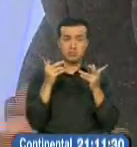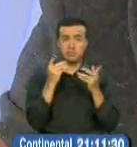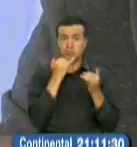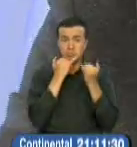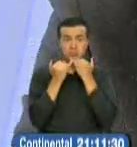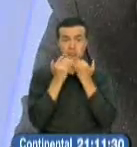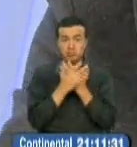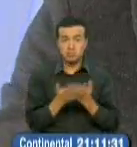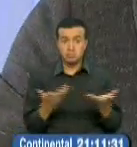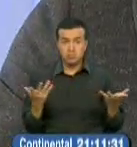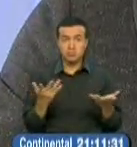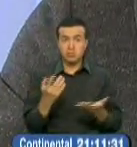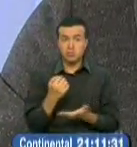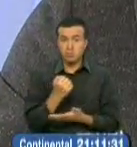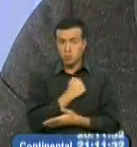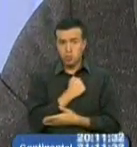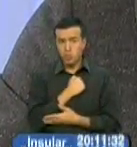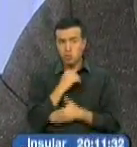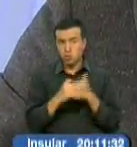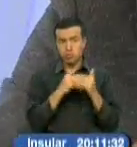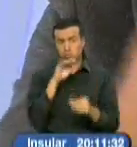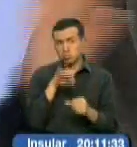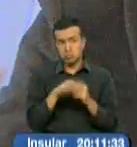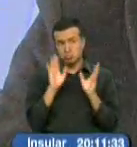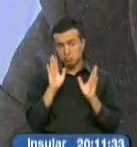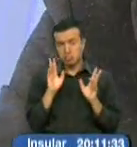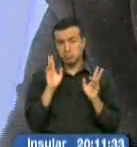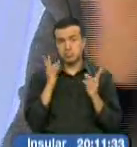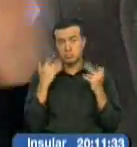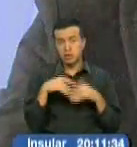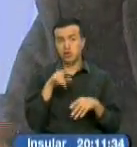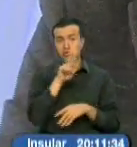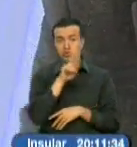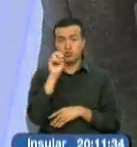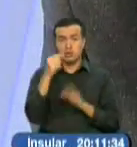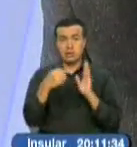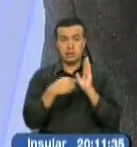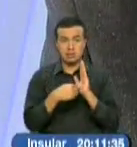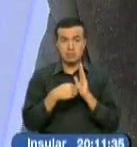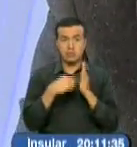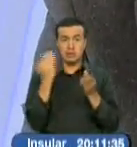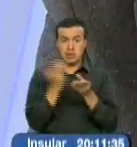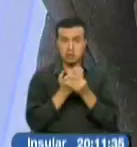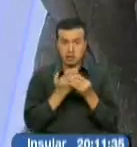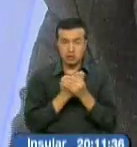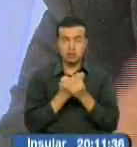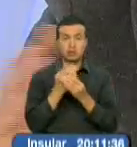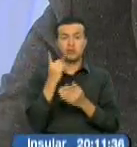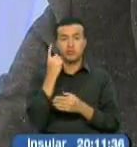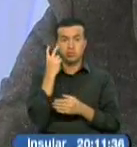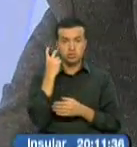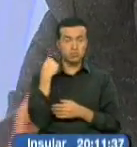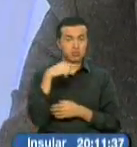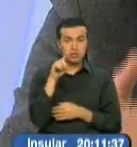estas inconsistencias numéricas propias de un proceso electoral tan complejo, con más de 200.000 actas con más de